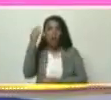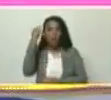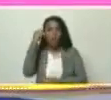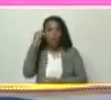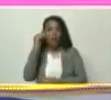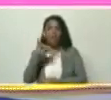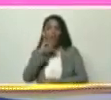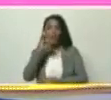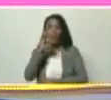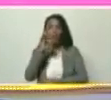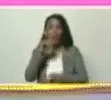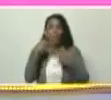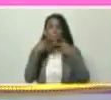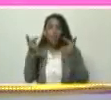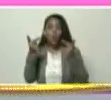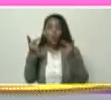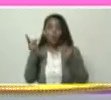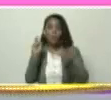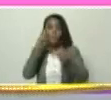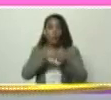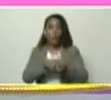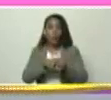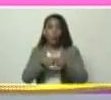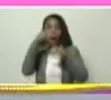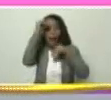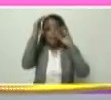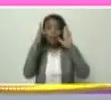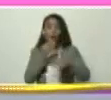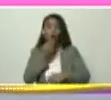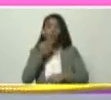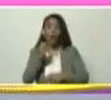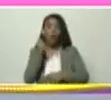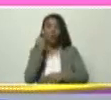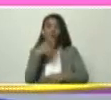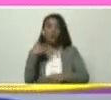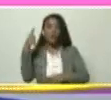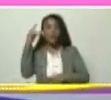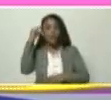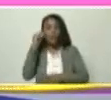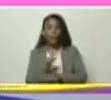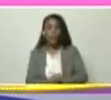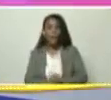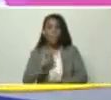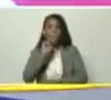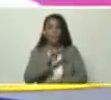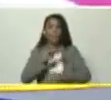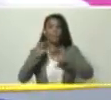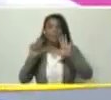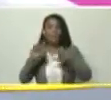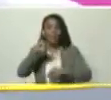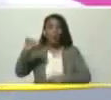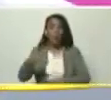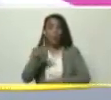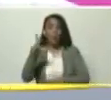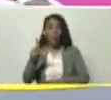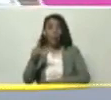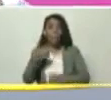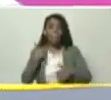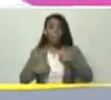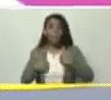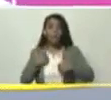anuncio de la asignación de los cupos? Atención, muchachos, ¿cuándo es esa fecha? El 27 de julio, que es